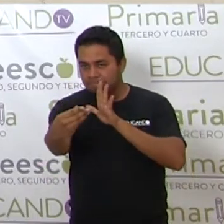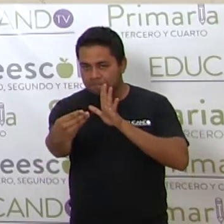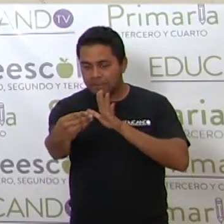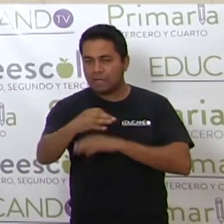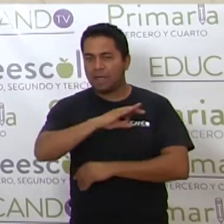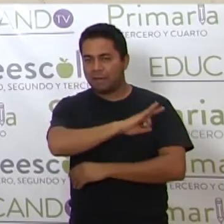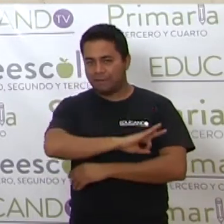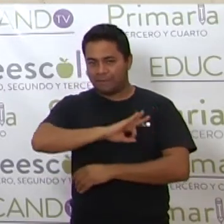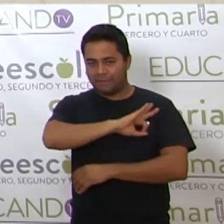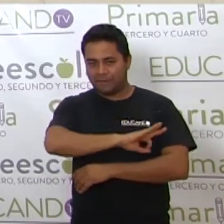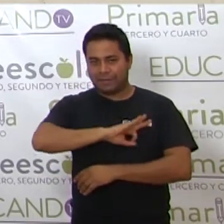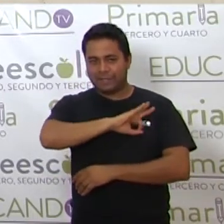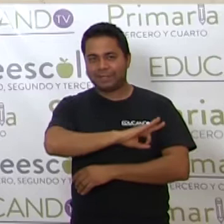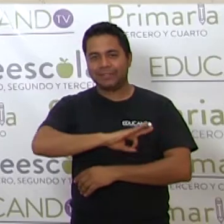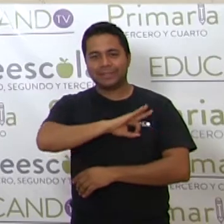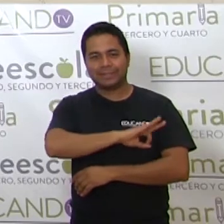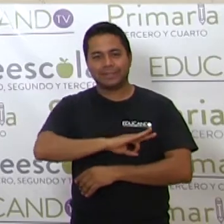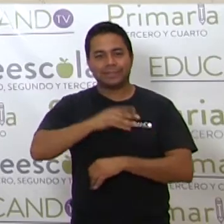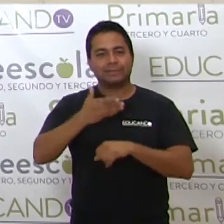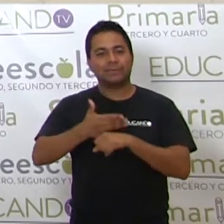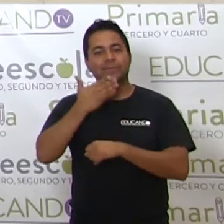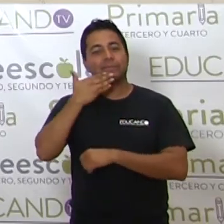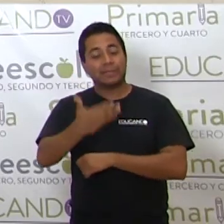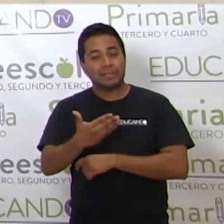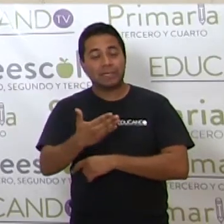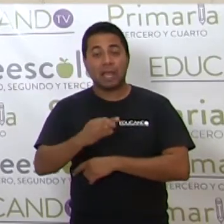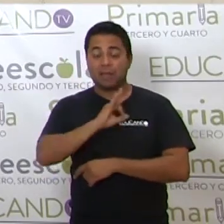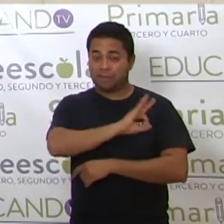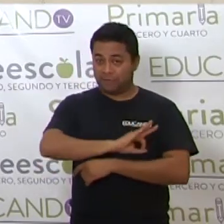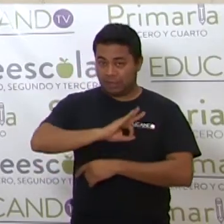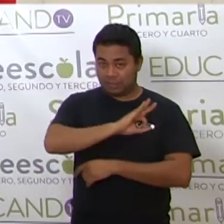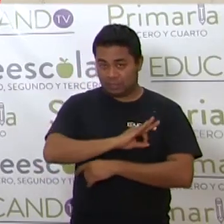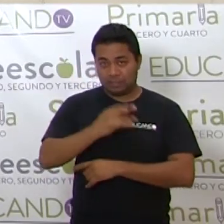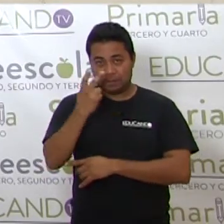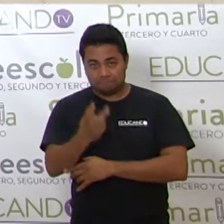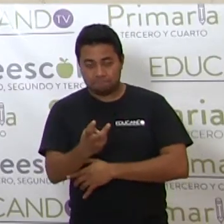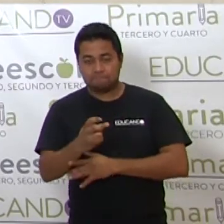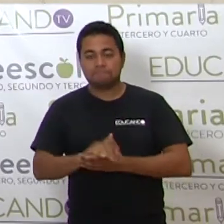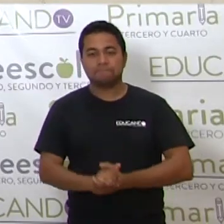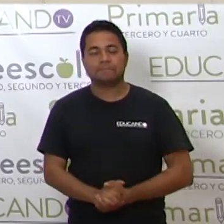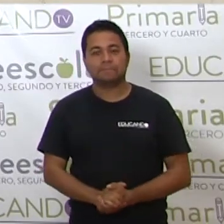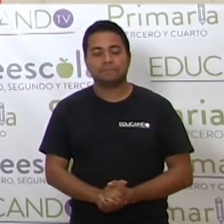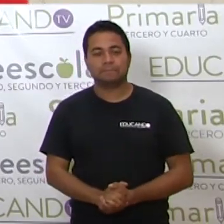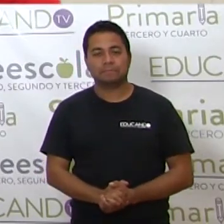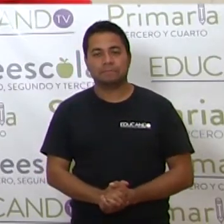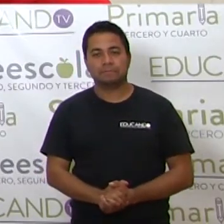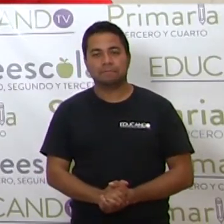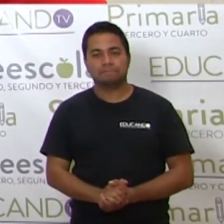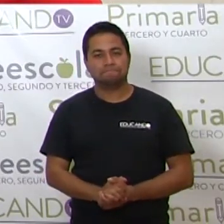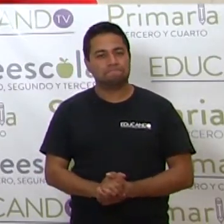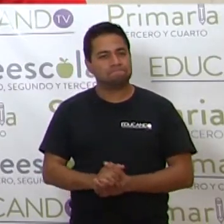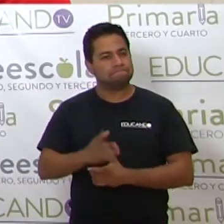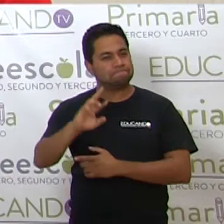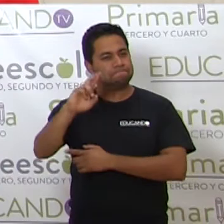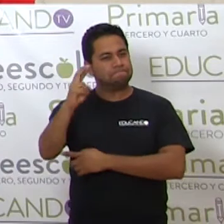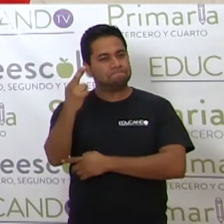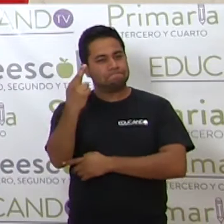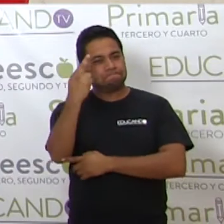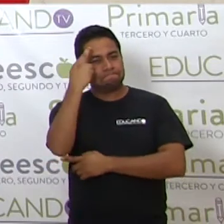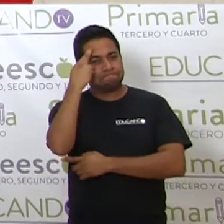feliz muy bien feliz así es por cierto se acuerda